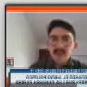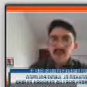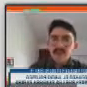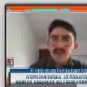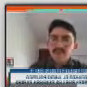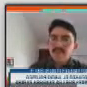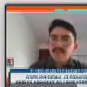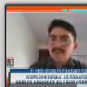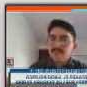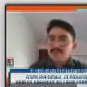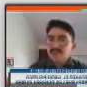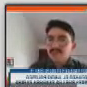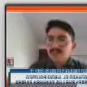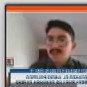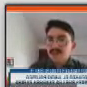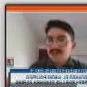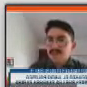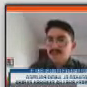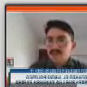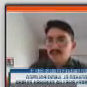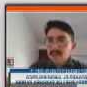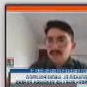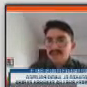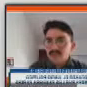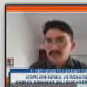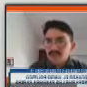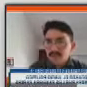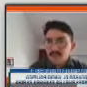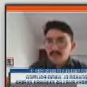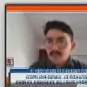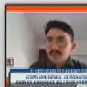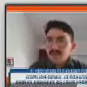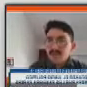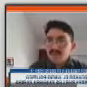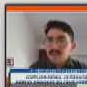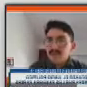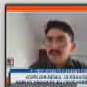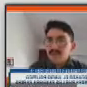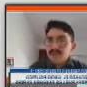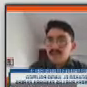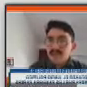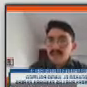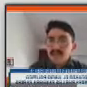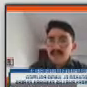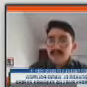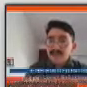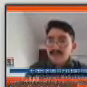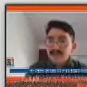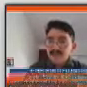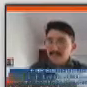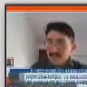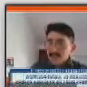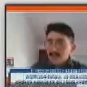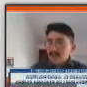a los argumentos de fondo que sustentaban la acusación constitucional. Una de las causales que yo diría que era la más clara en este